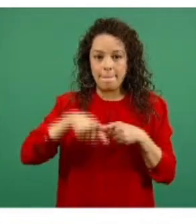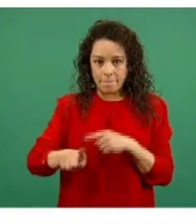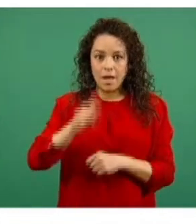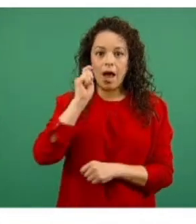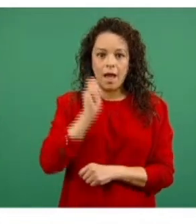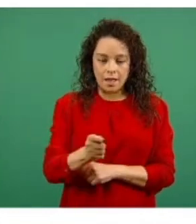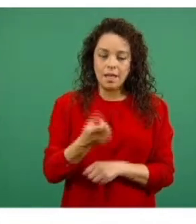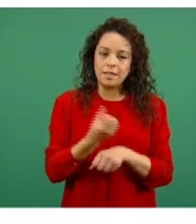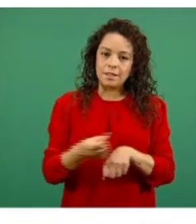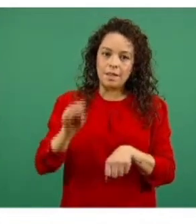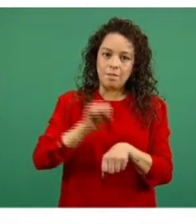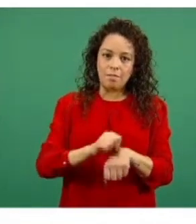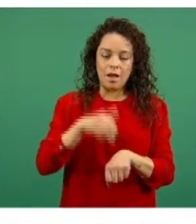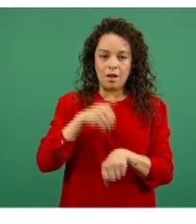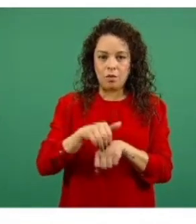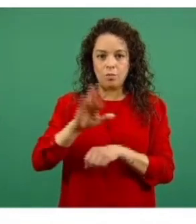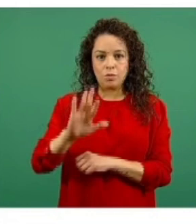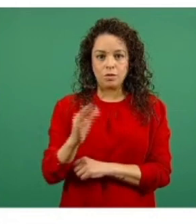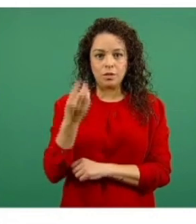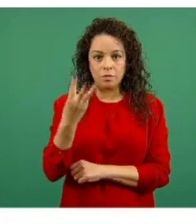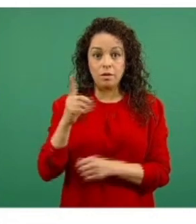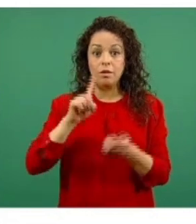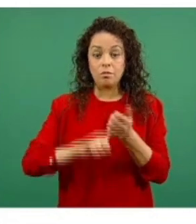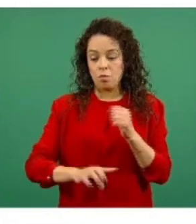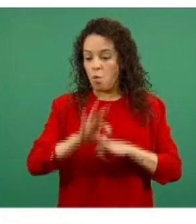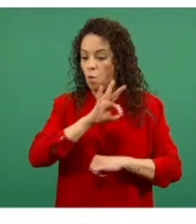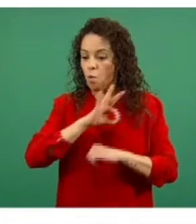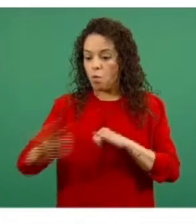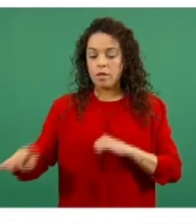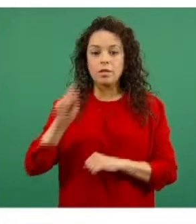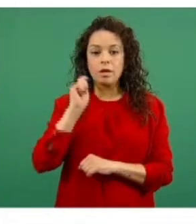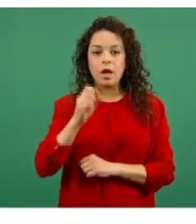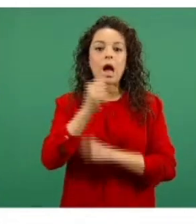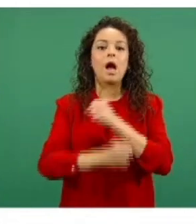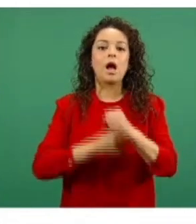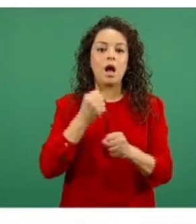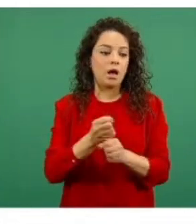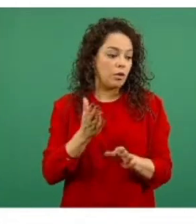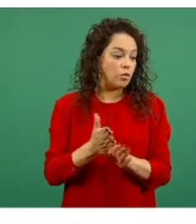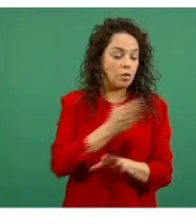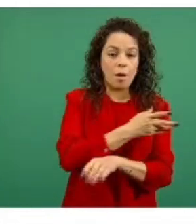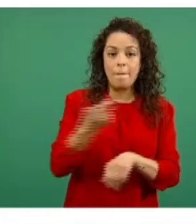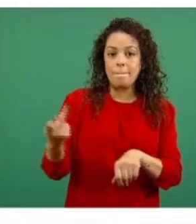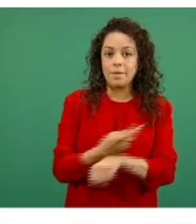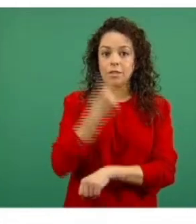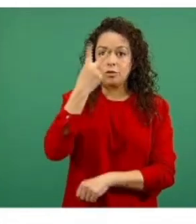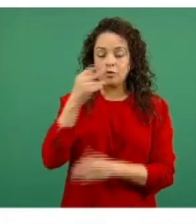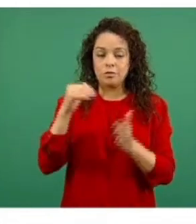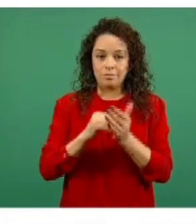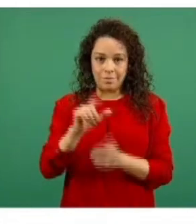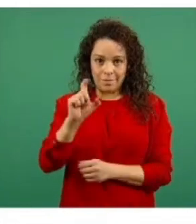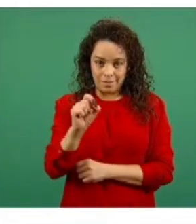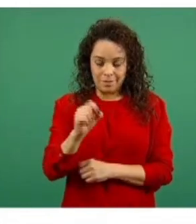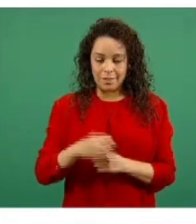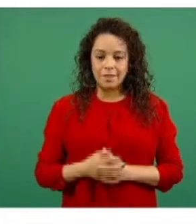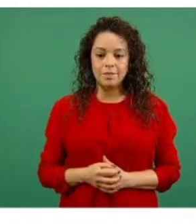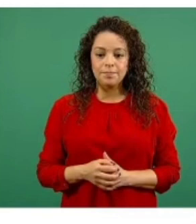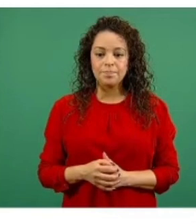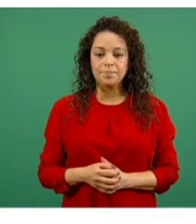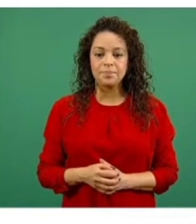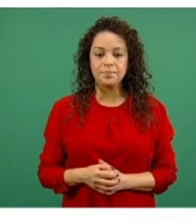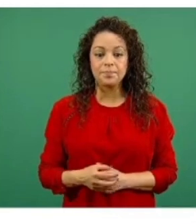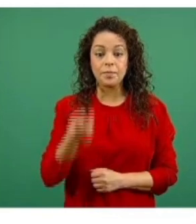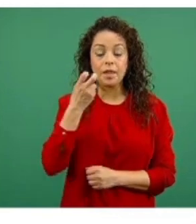completa, que tiene pues, la parte final del 2020 y la parte inicial del 2021. En